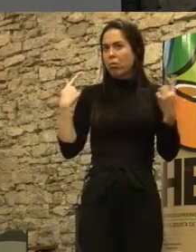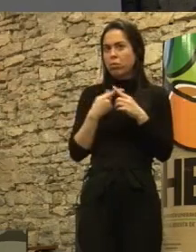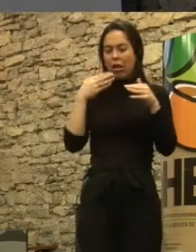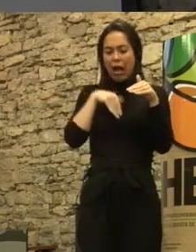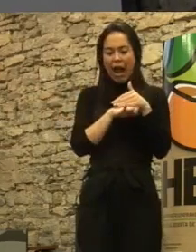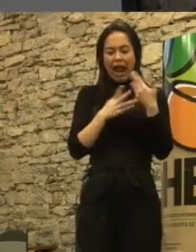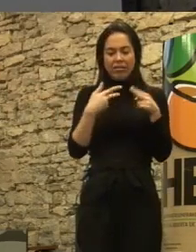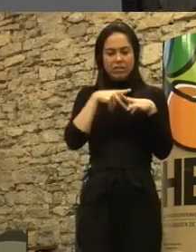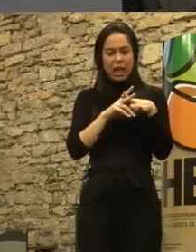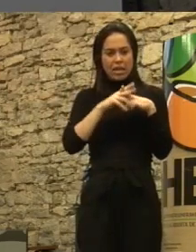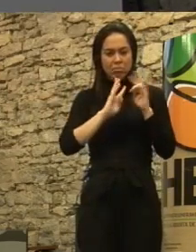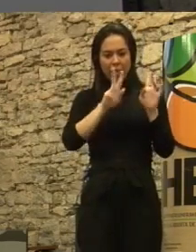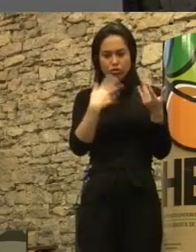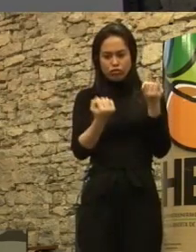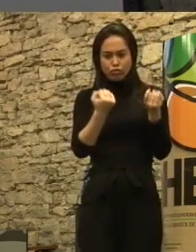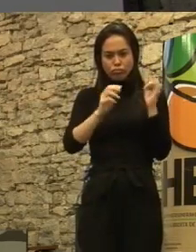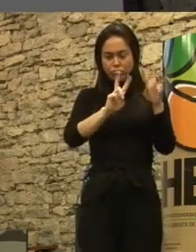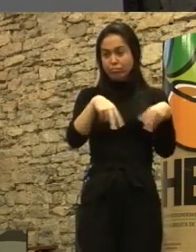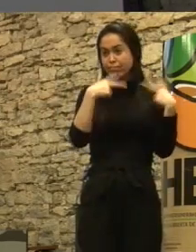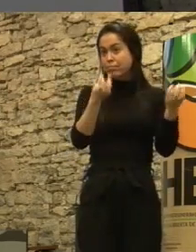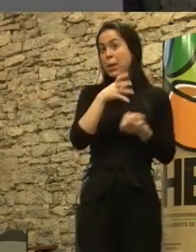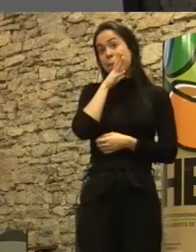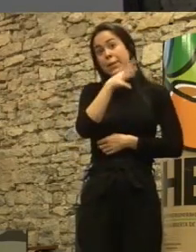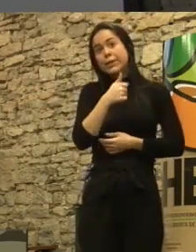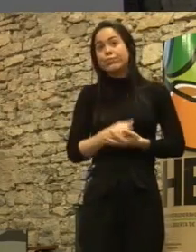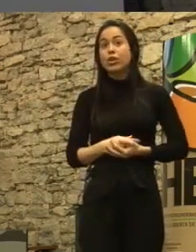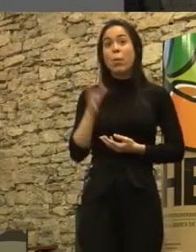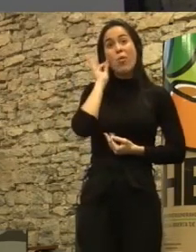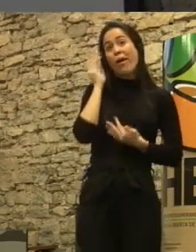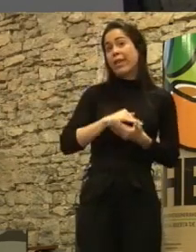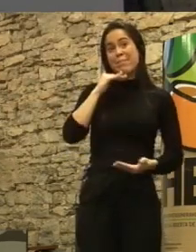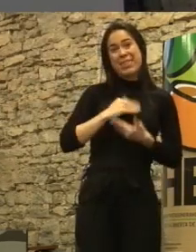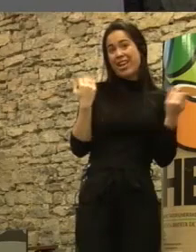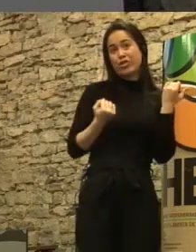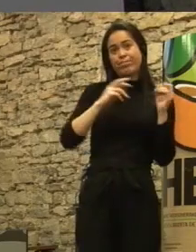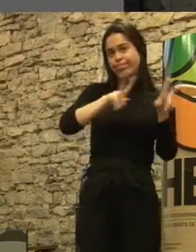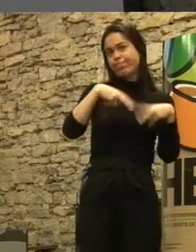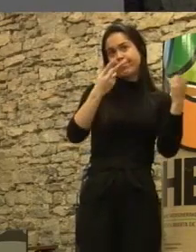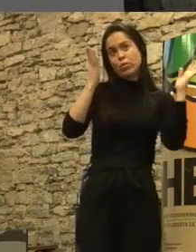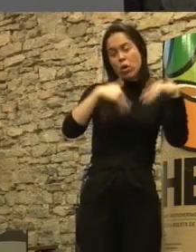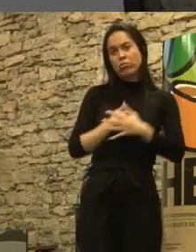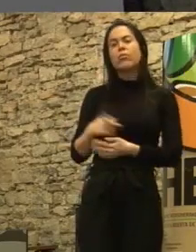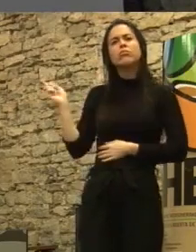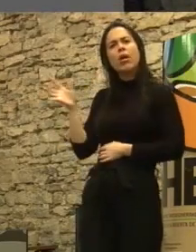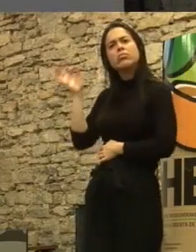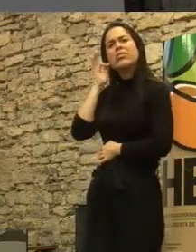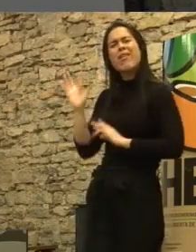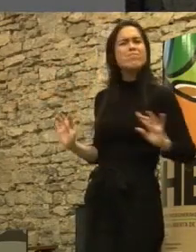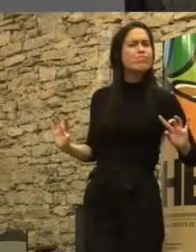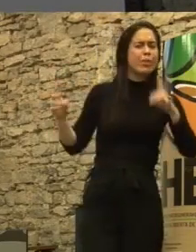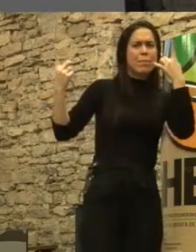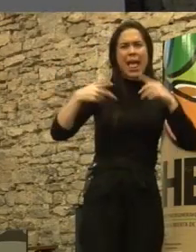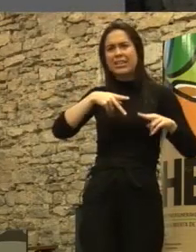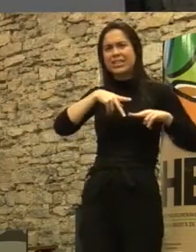arreglar automóviles, porque no se pensaba que una mujer era capaz de hacer esto. Esta fue la primera mujer que estudió de mecánico en